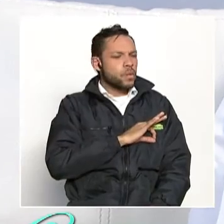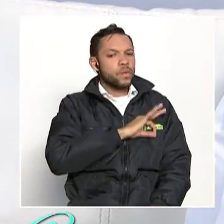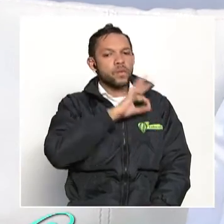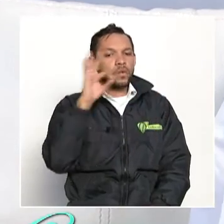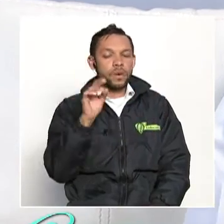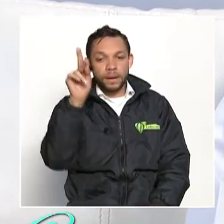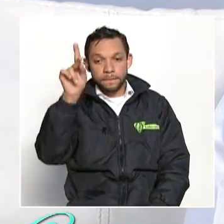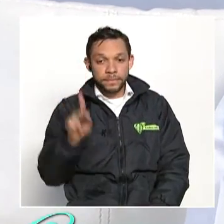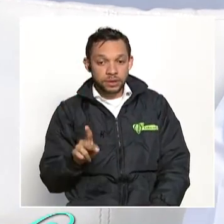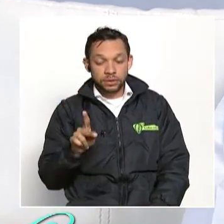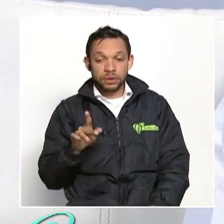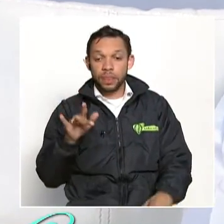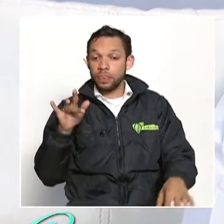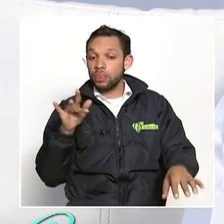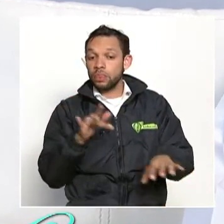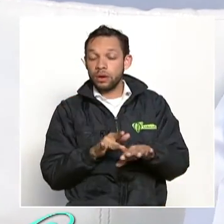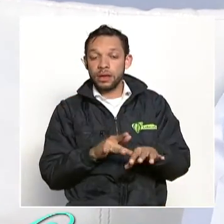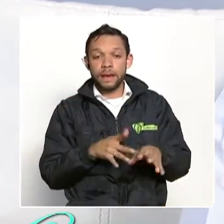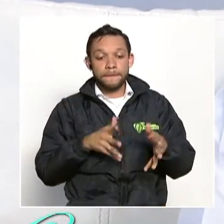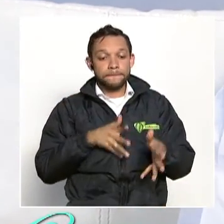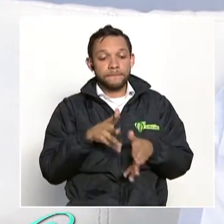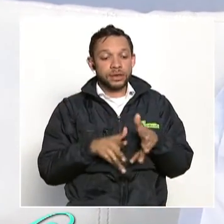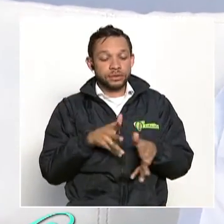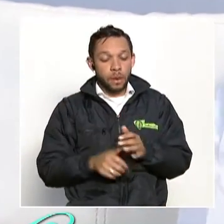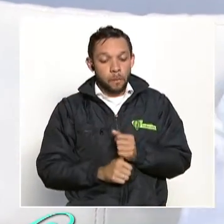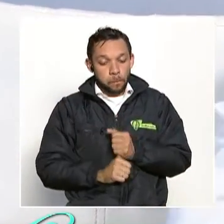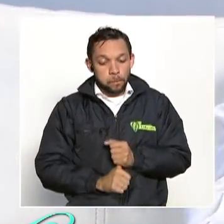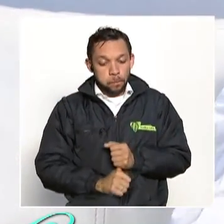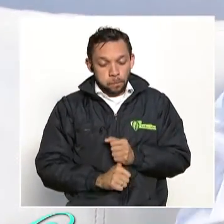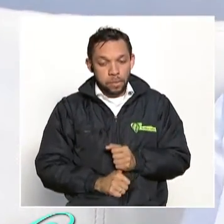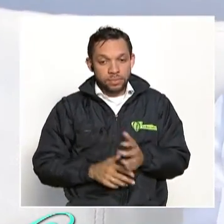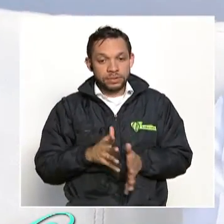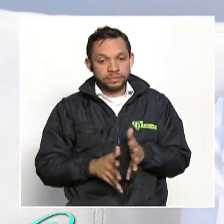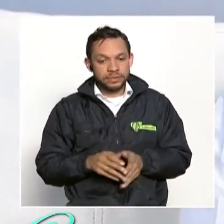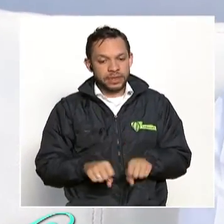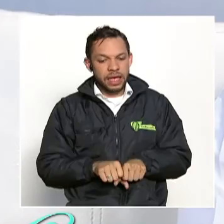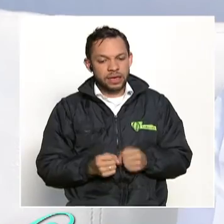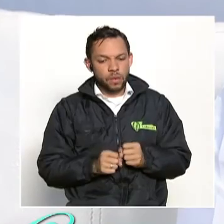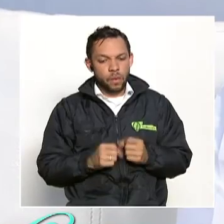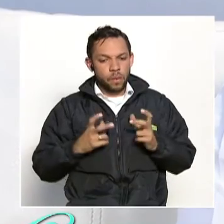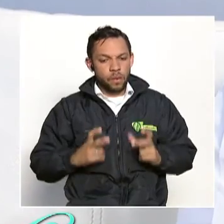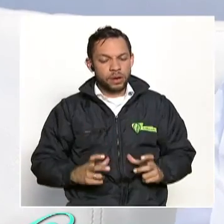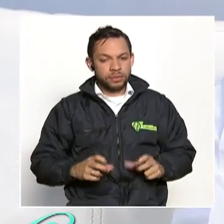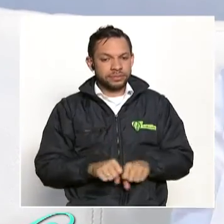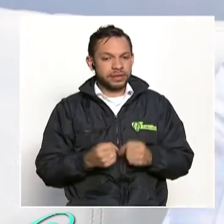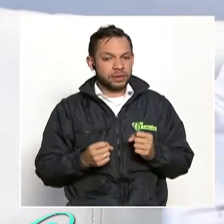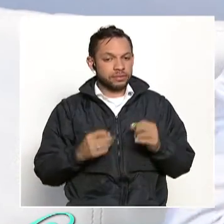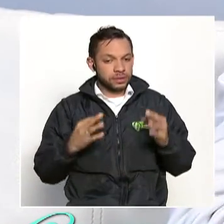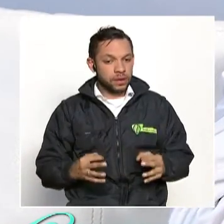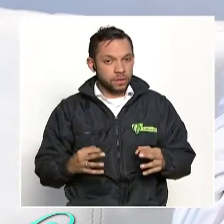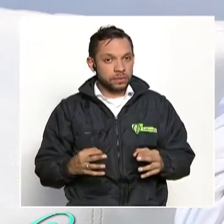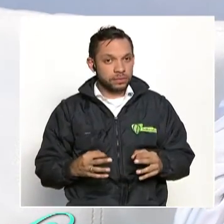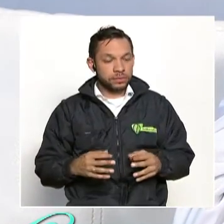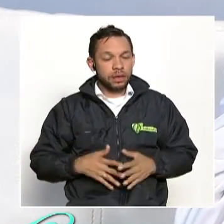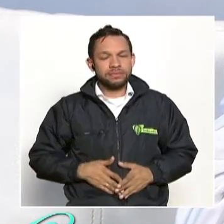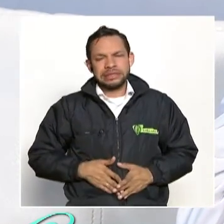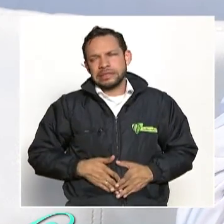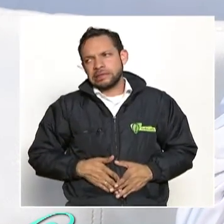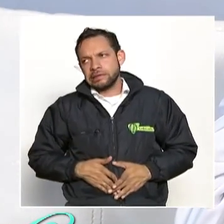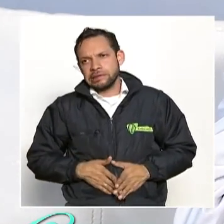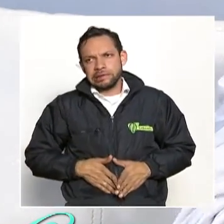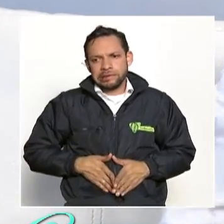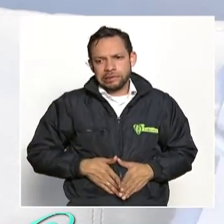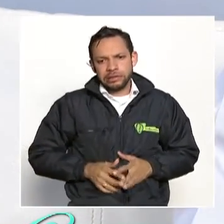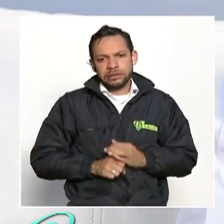un paciente, nunca le hagan un masaje a un paciente que esté estreñido. Se lo tiraron. Pero el paciente estreñido es